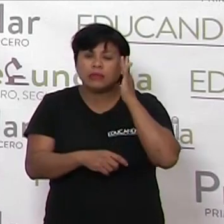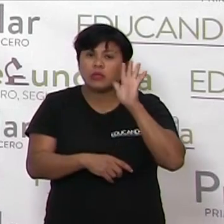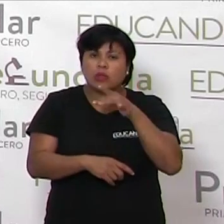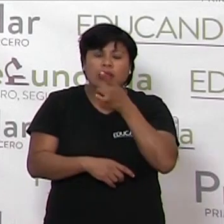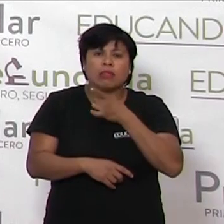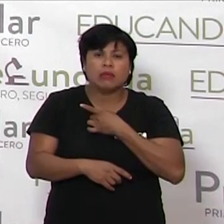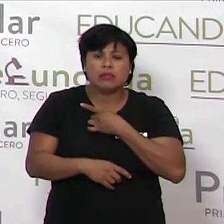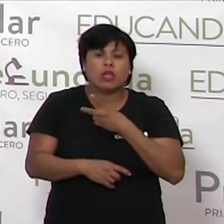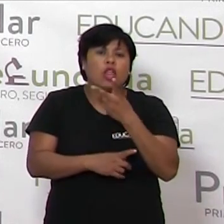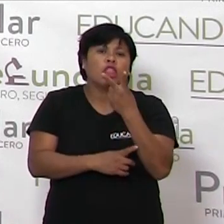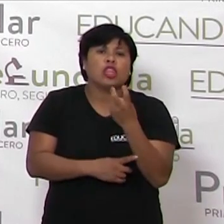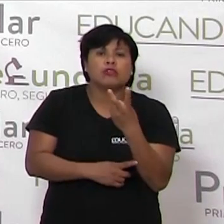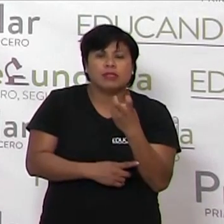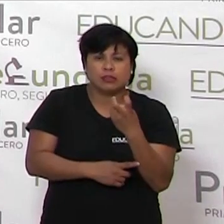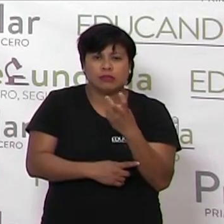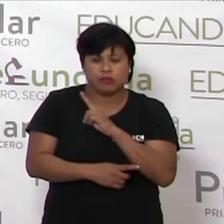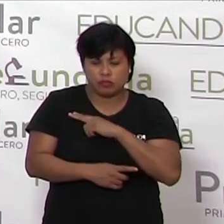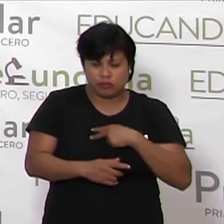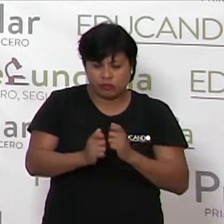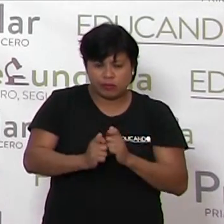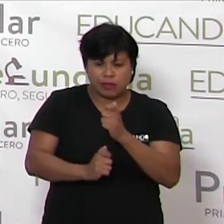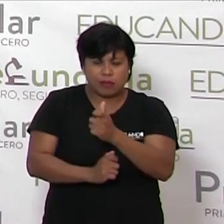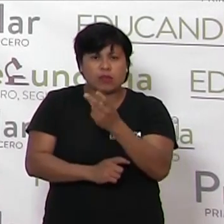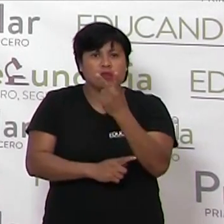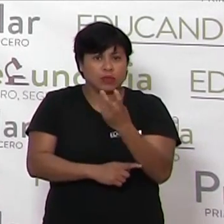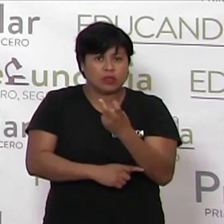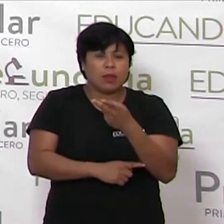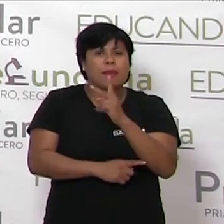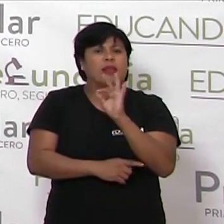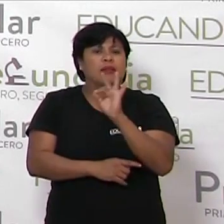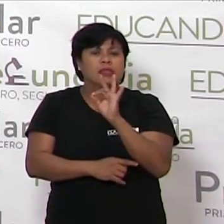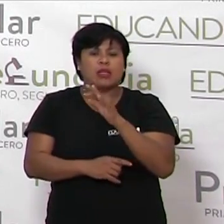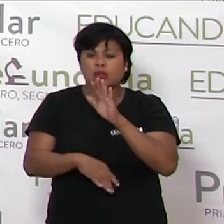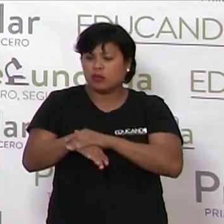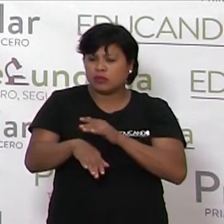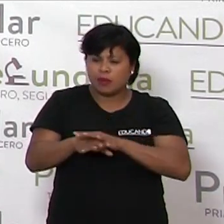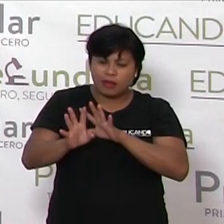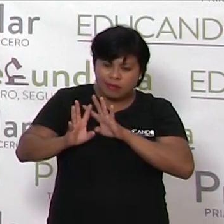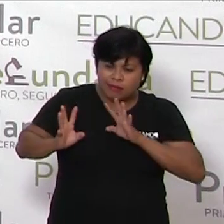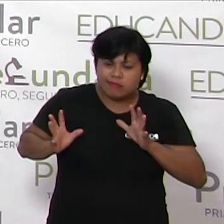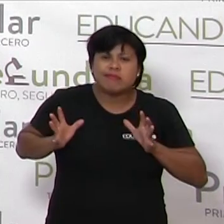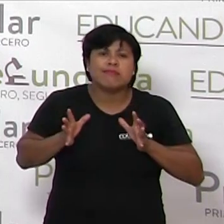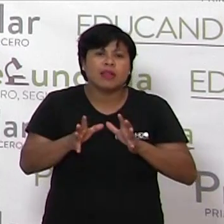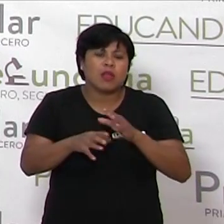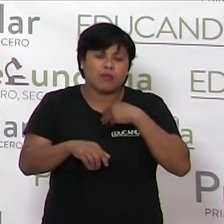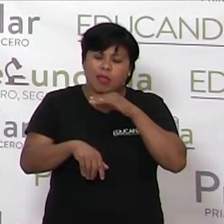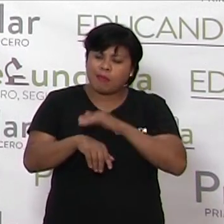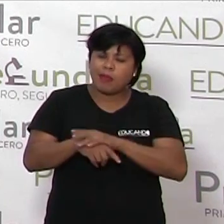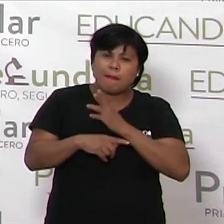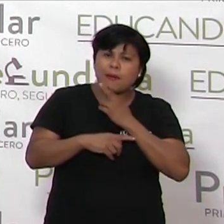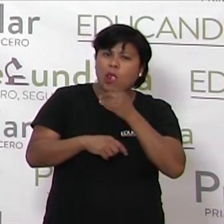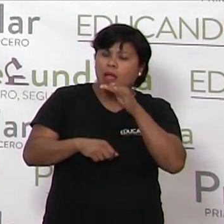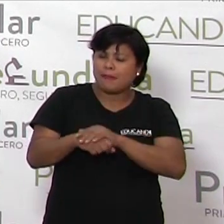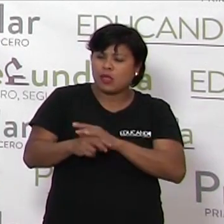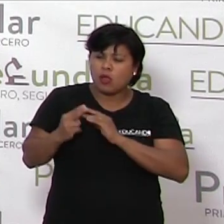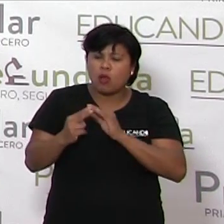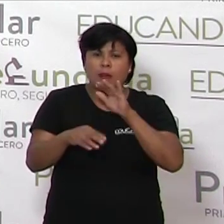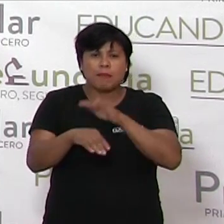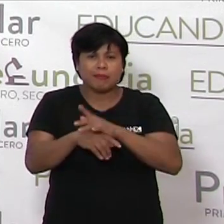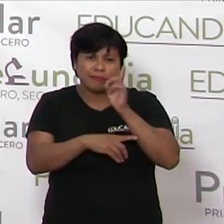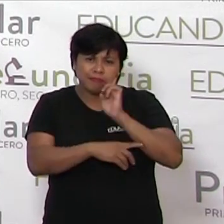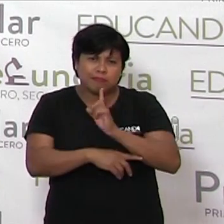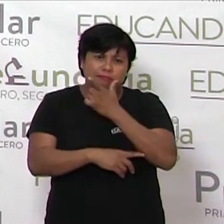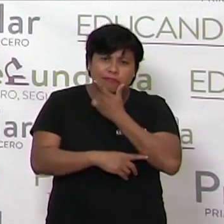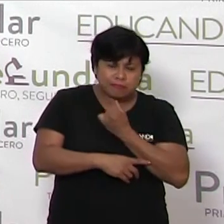señora nos dice, pues son 2 pesos? Y le pagamos los 2 pesos. Pero ¿qué pasa si vamos con nuestros amigos? O con uno de nuestros mejores amigos, con una amiga, con un